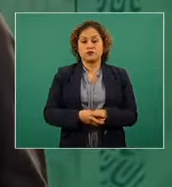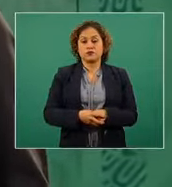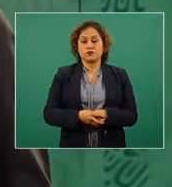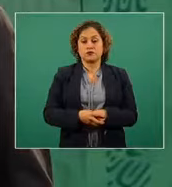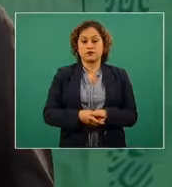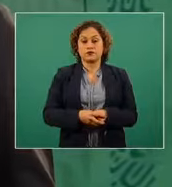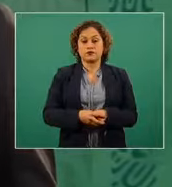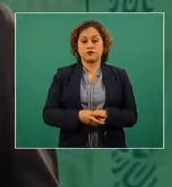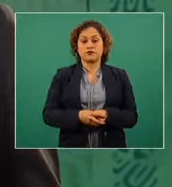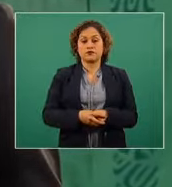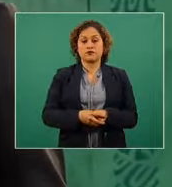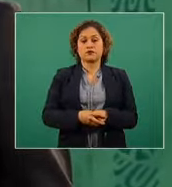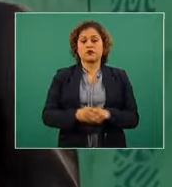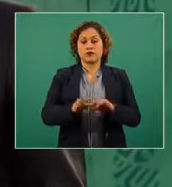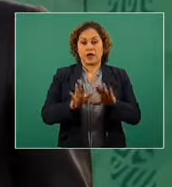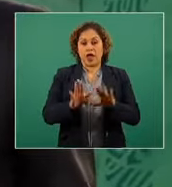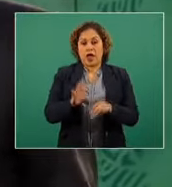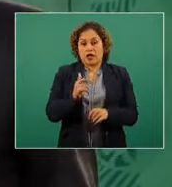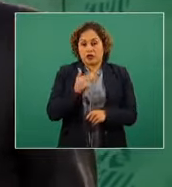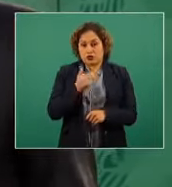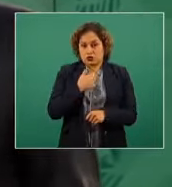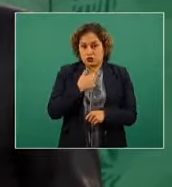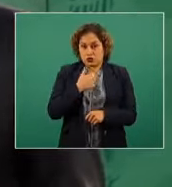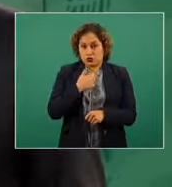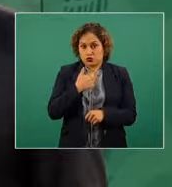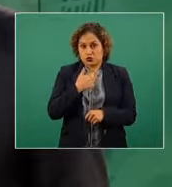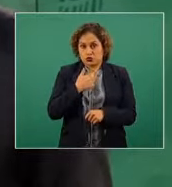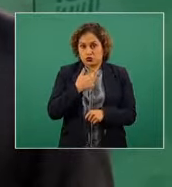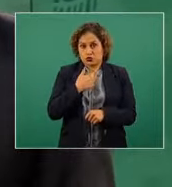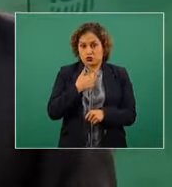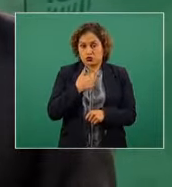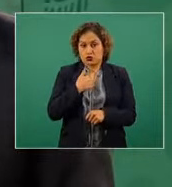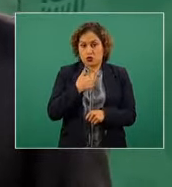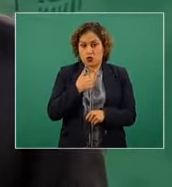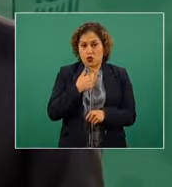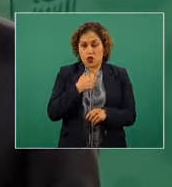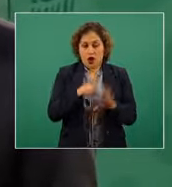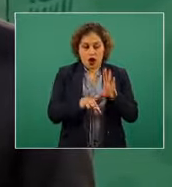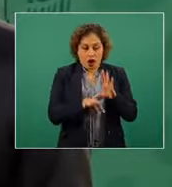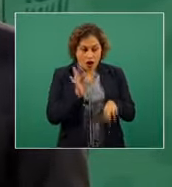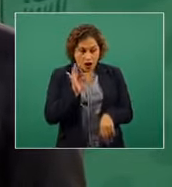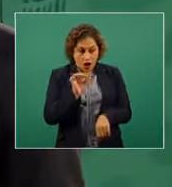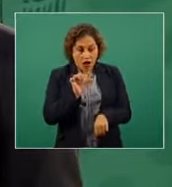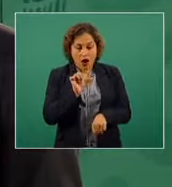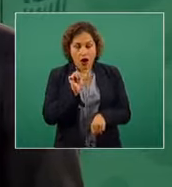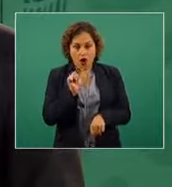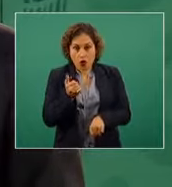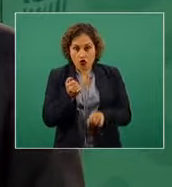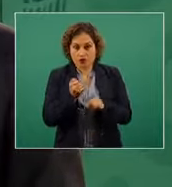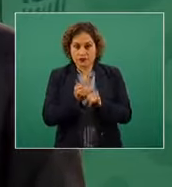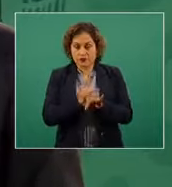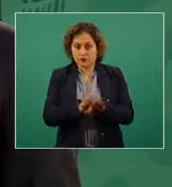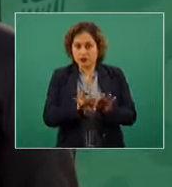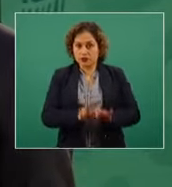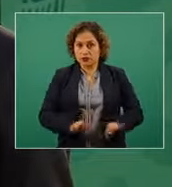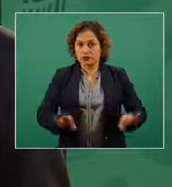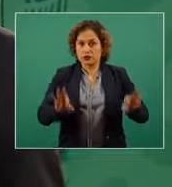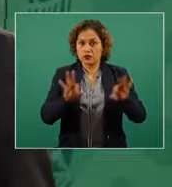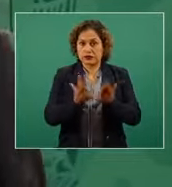di a conocer, me guardé otro dato, que tenemos el primer